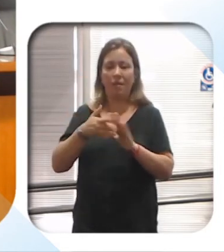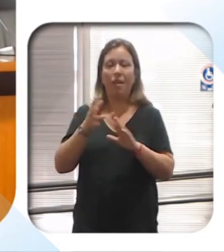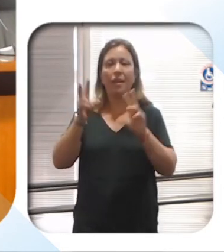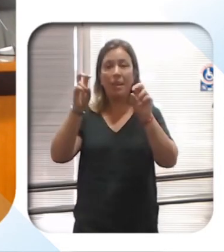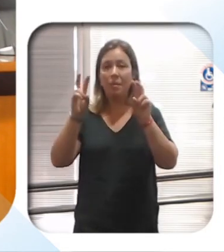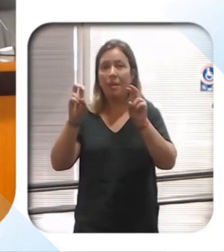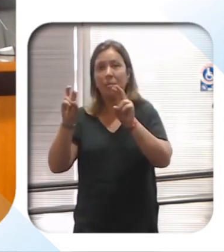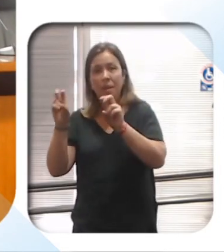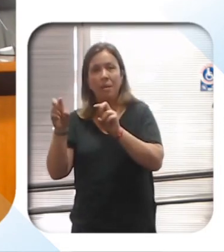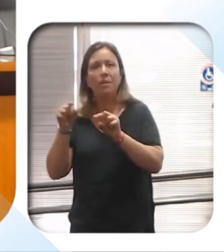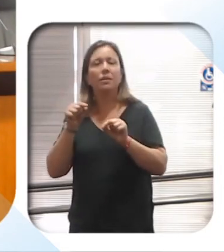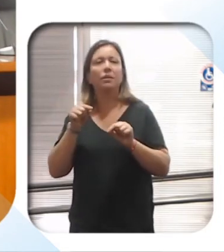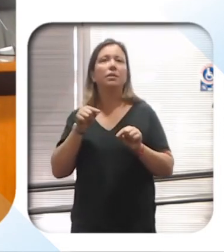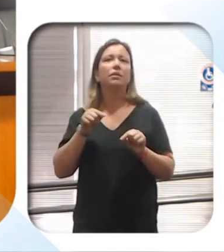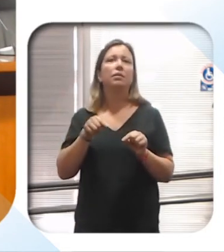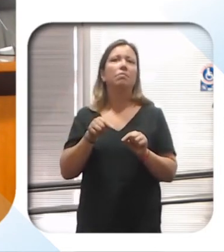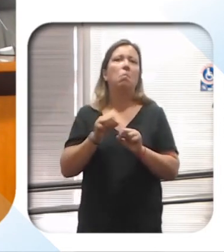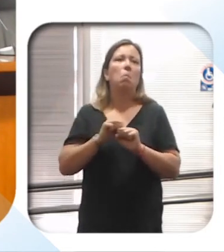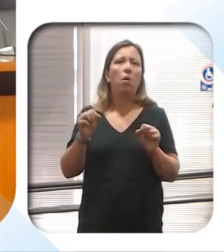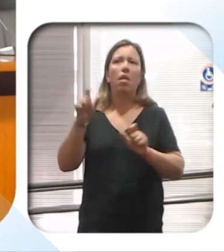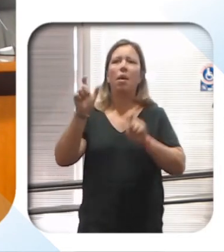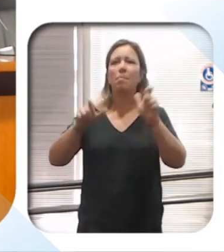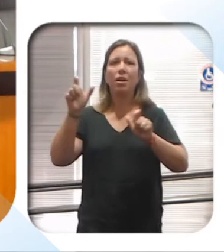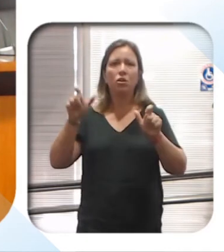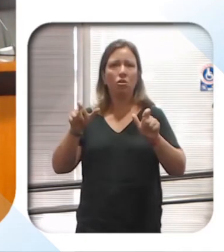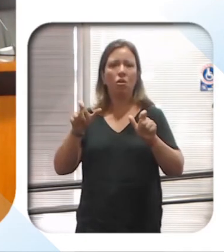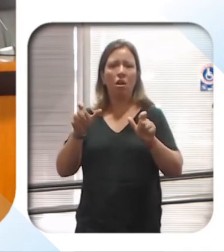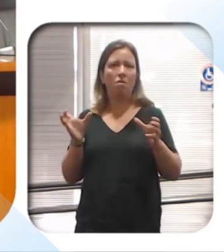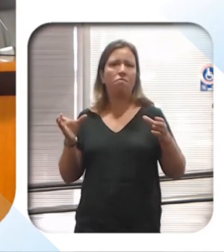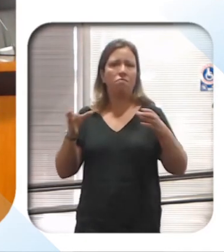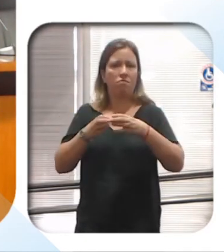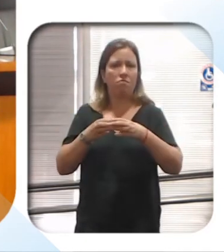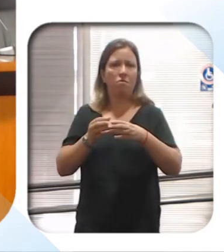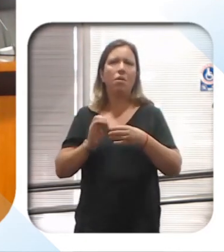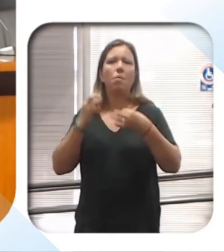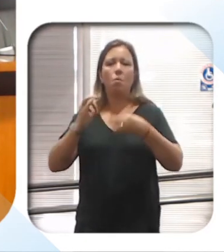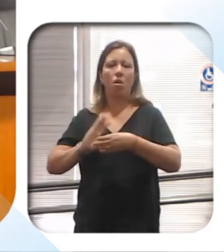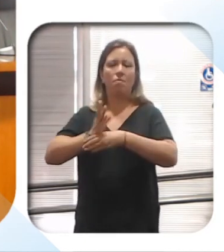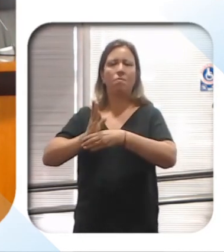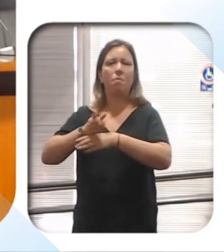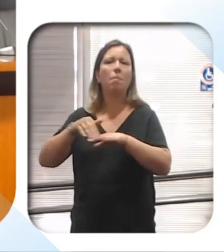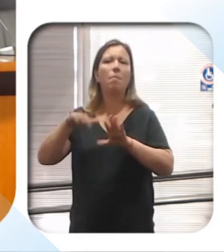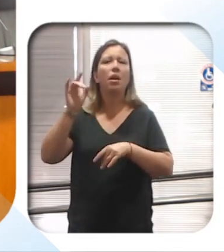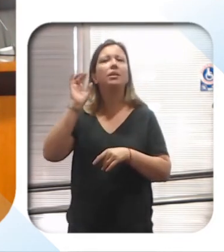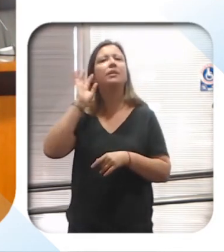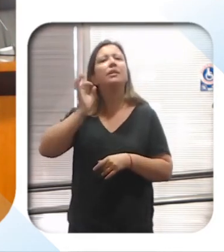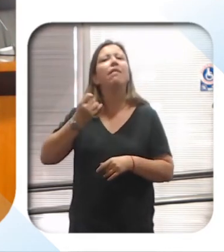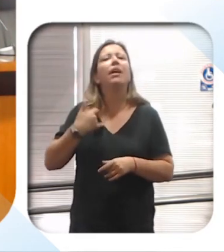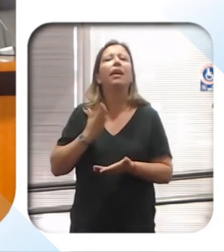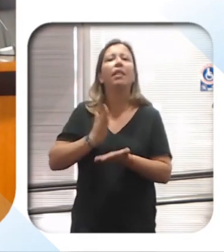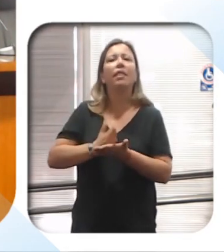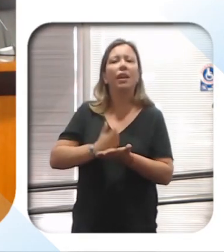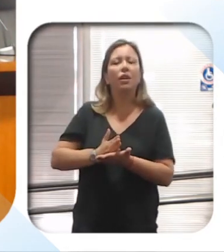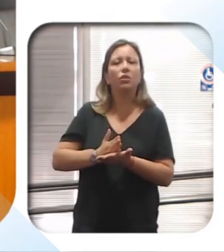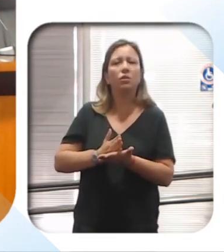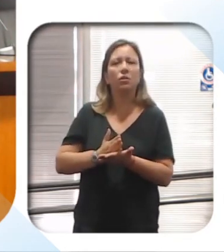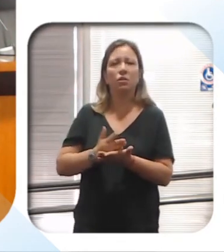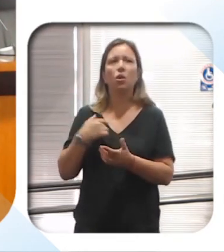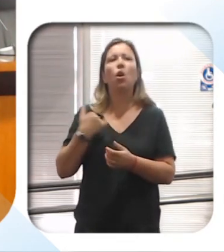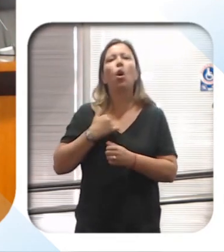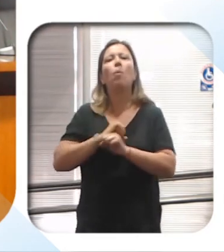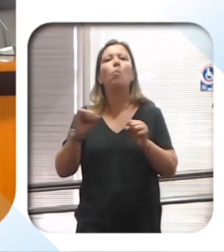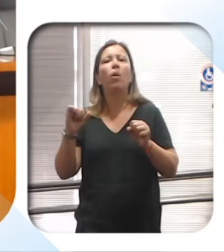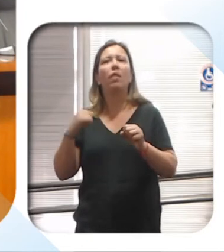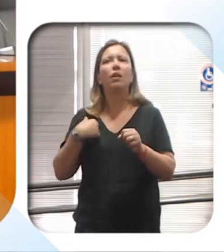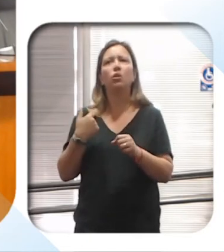temas llegan a más gente de mejor manera para que conozcan sus derechos y sepan cómo hacer para